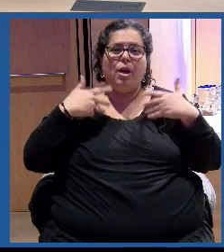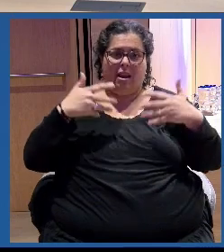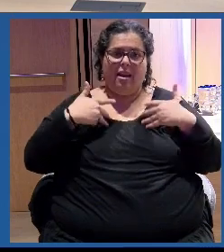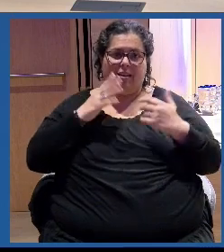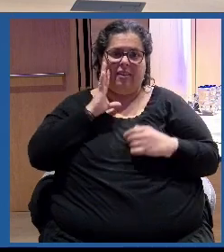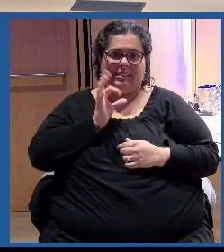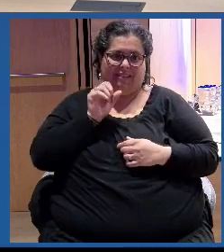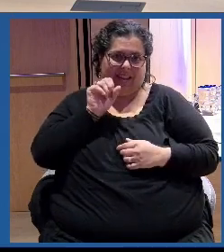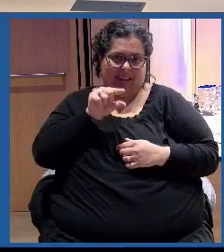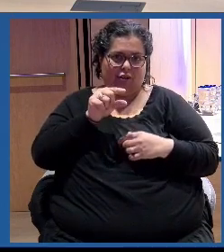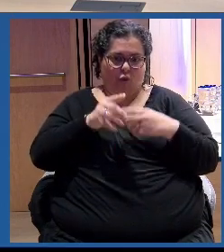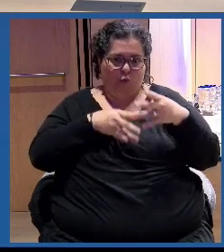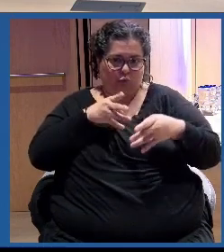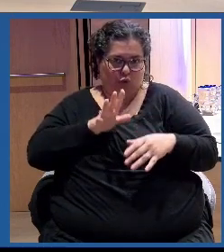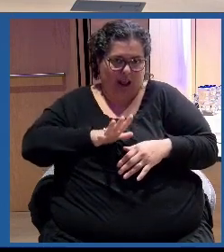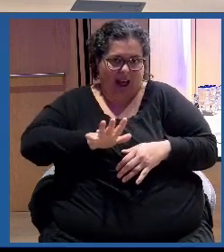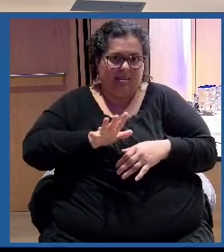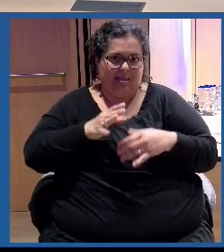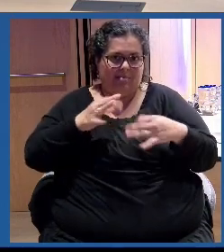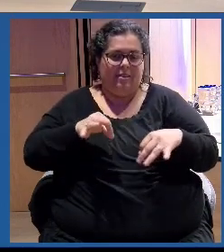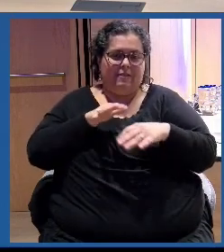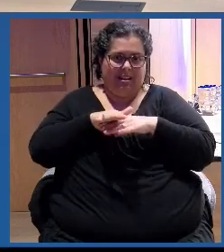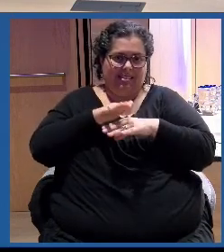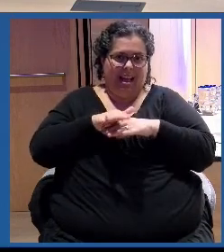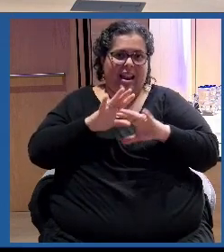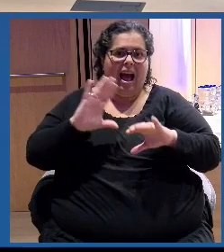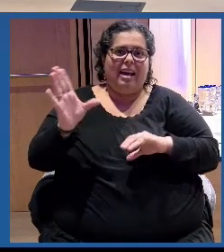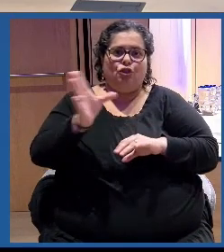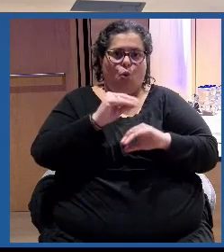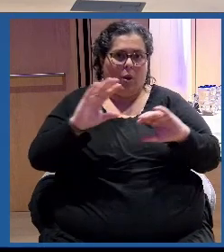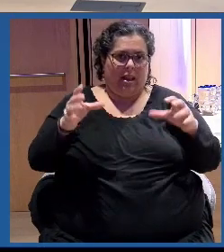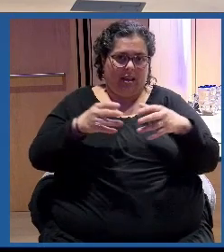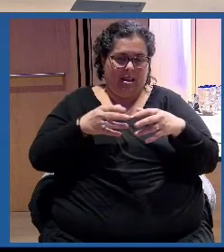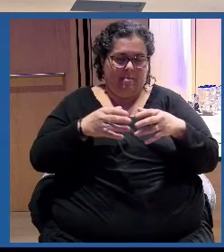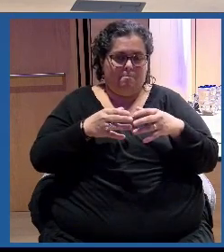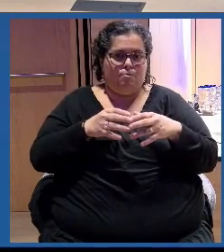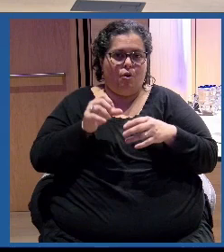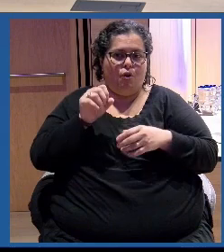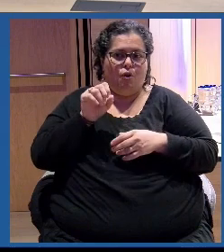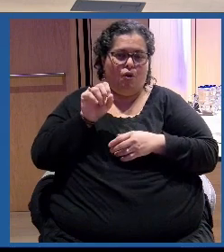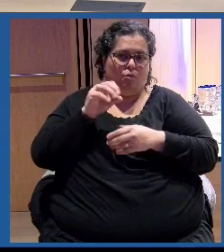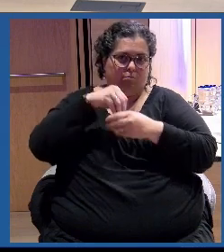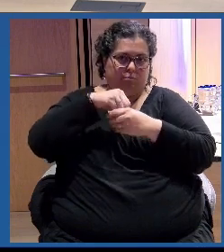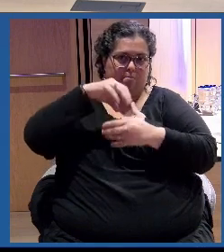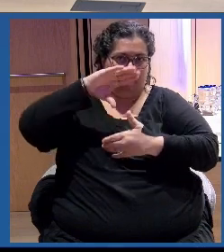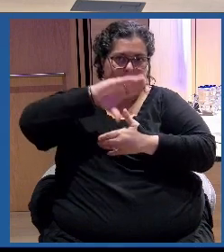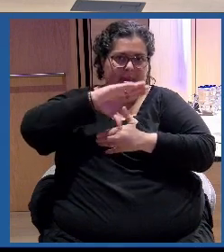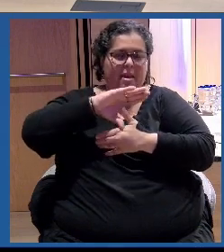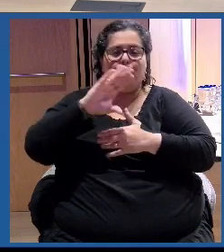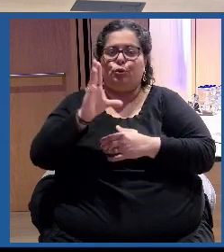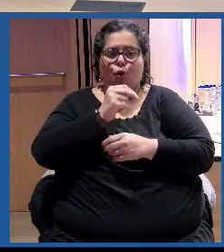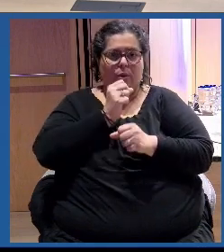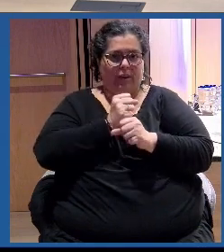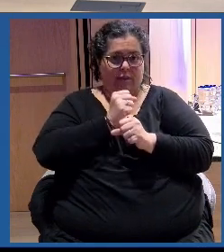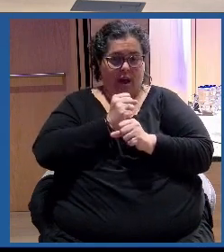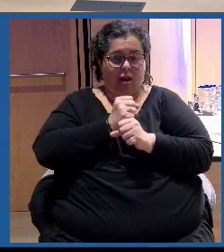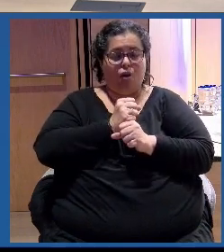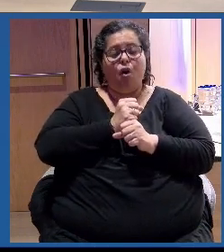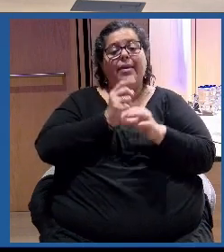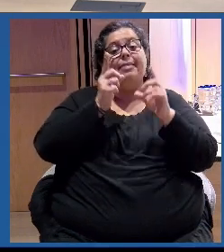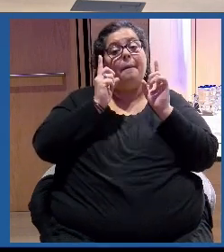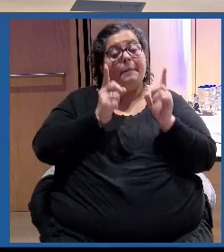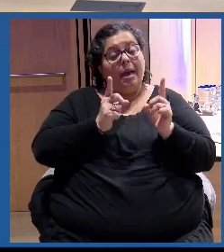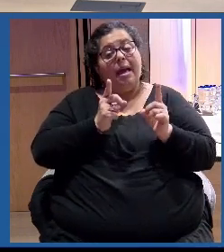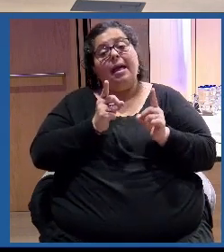está. Felicitar a todo el equipo de la división por todo este trabajo.